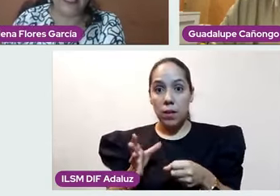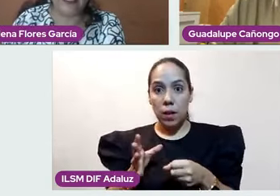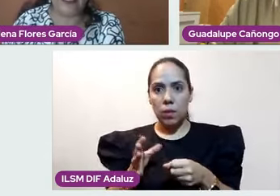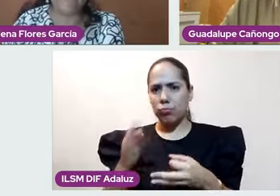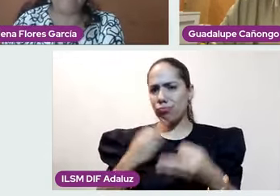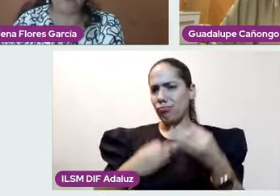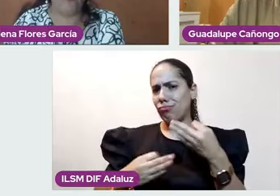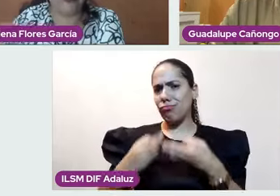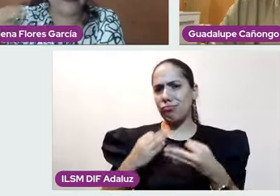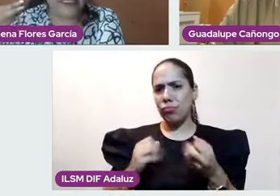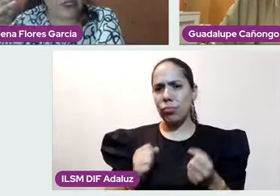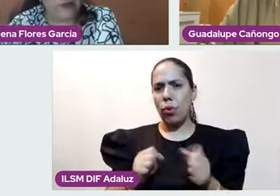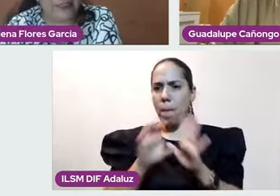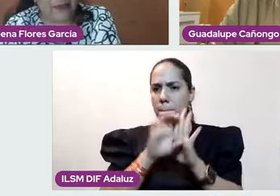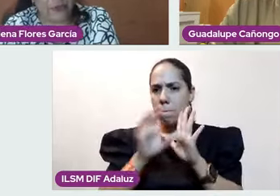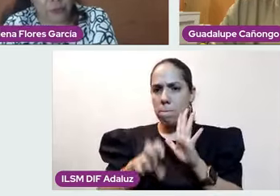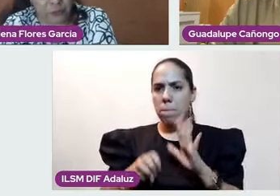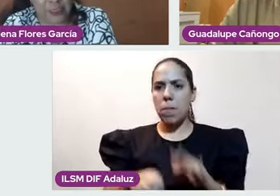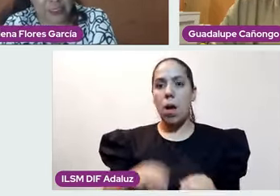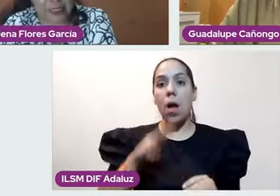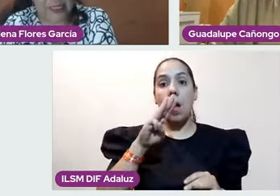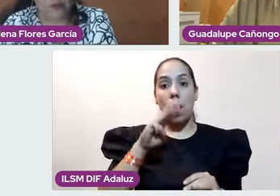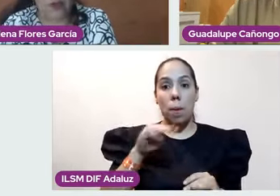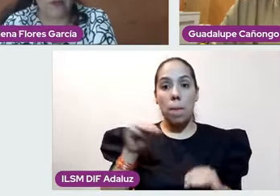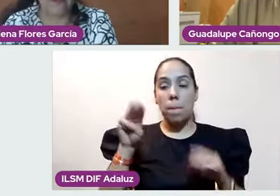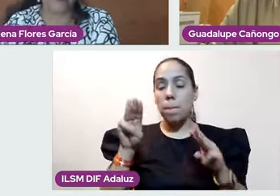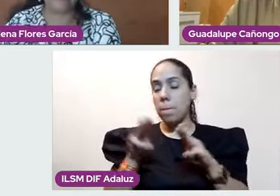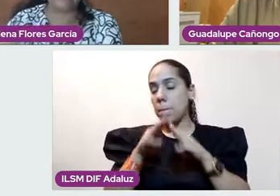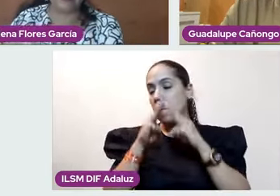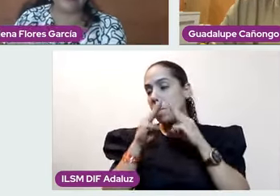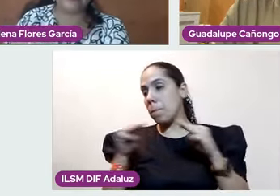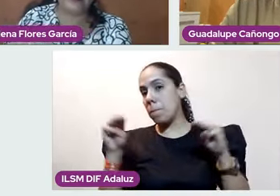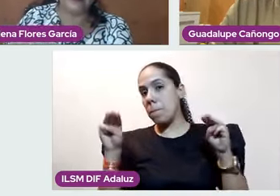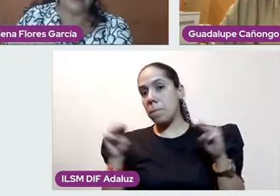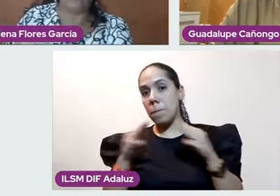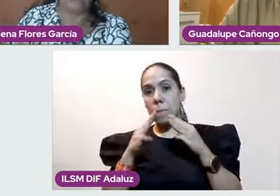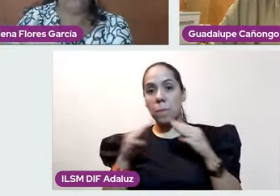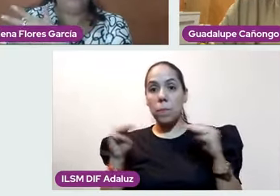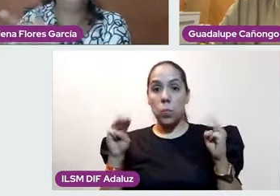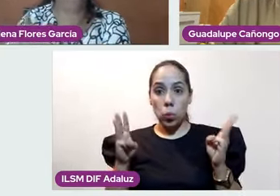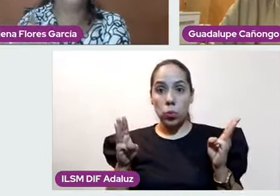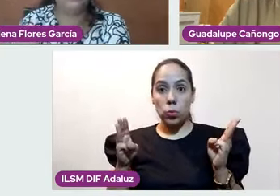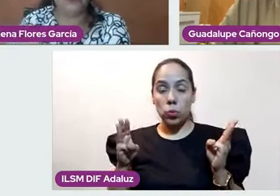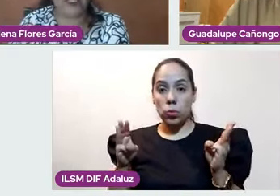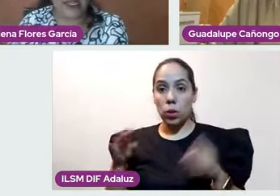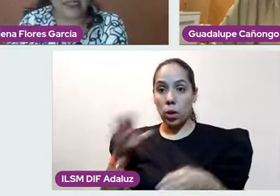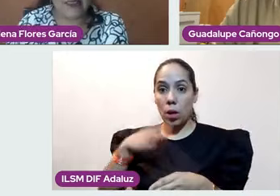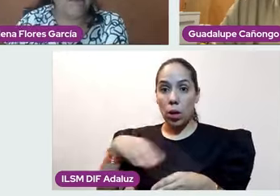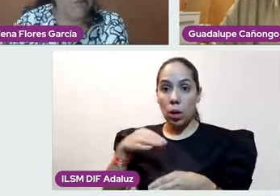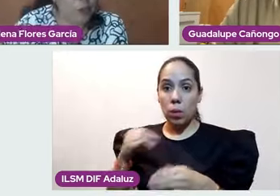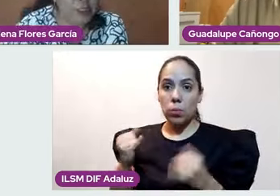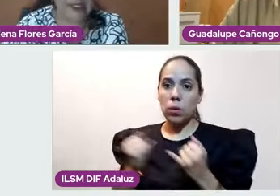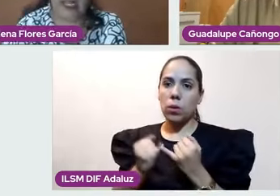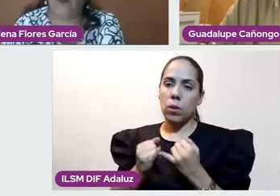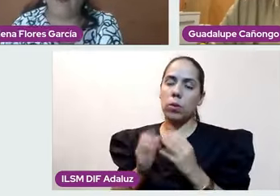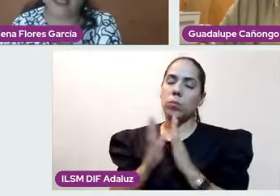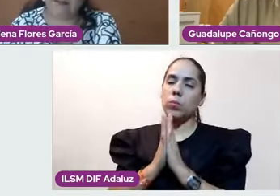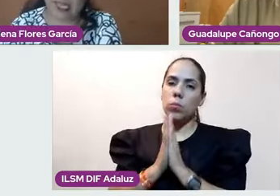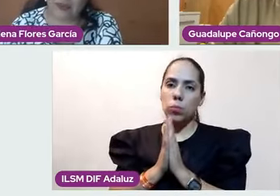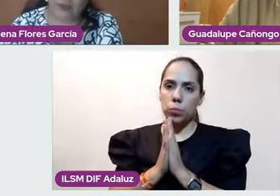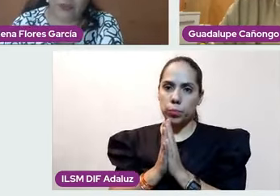Entonces, lo que sí recomendamos, no sé si estás de acuerdo, maestra, es cuando abran sus redes sociales, busquen